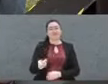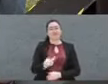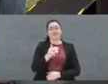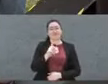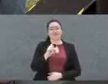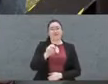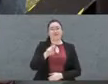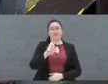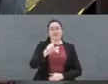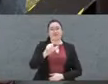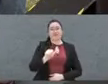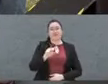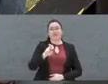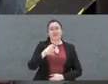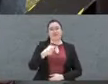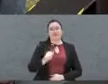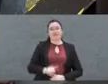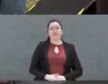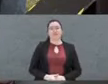TV.